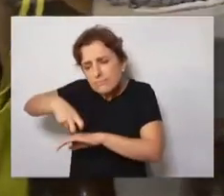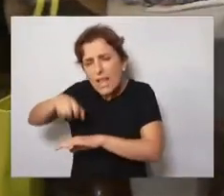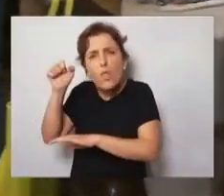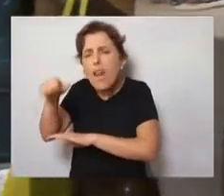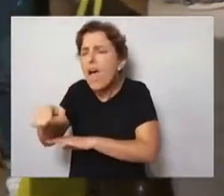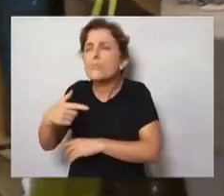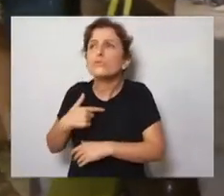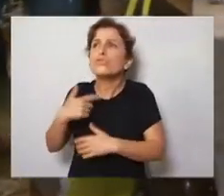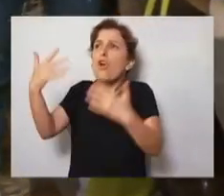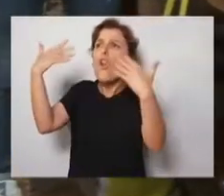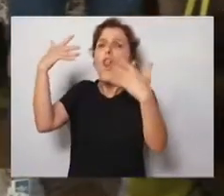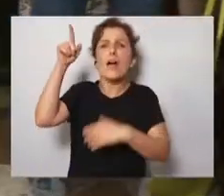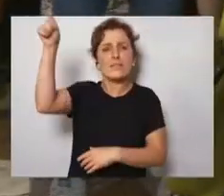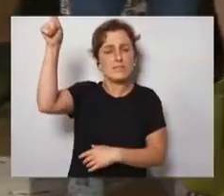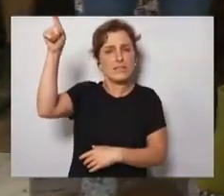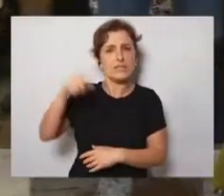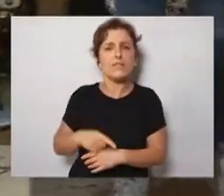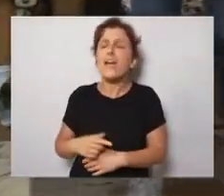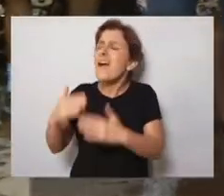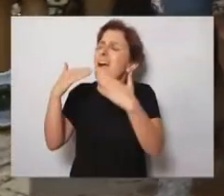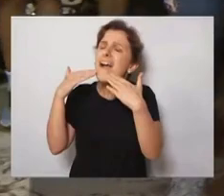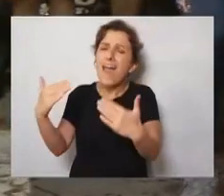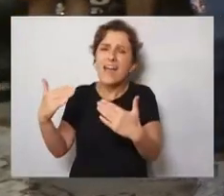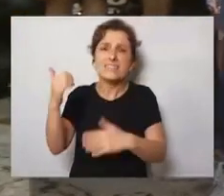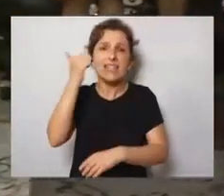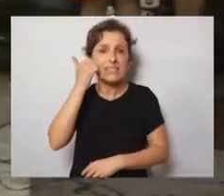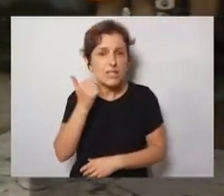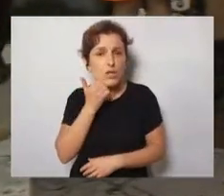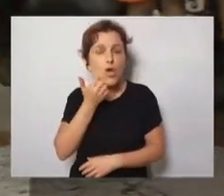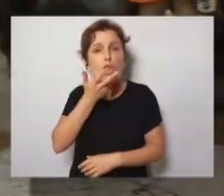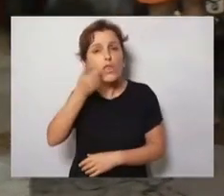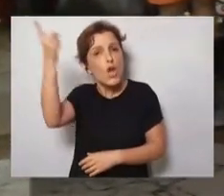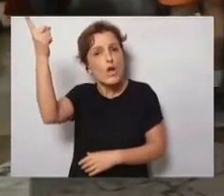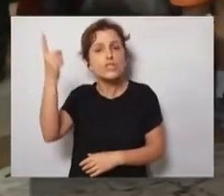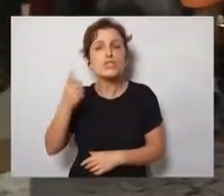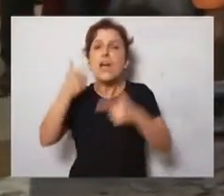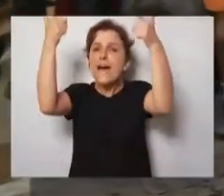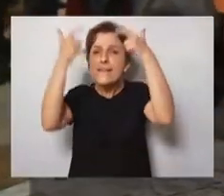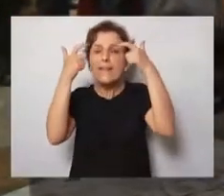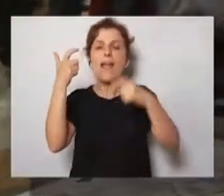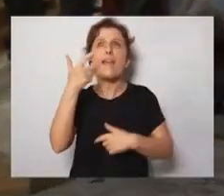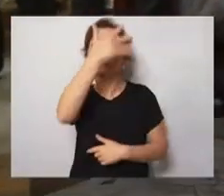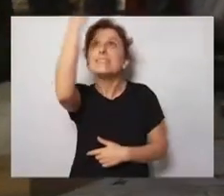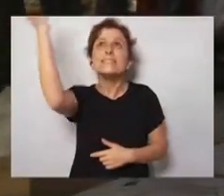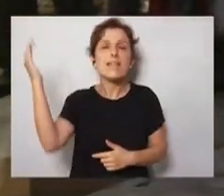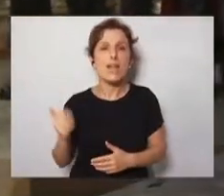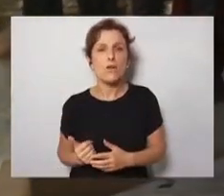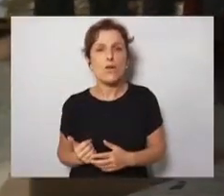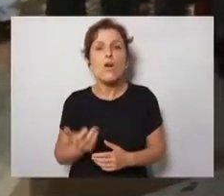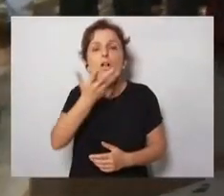y glorificamos te damos gracias señor dios rey celestial